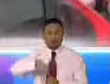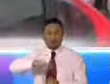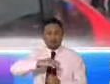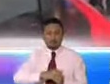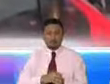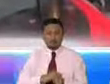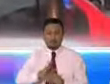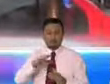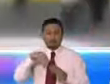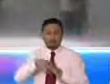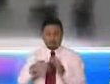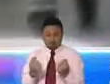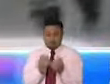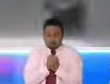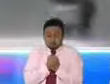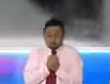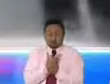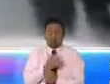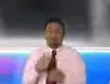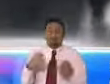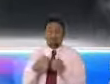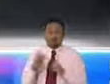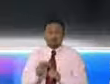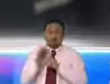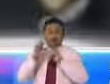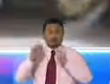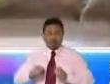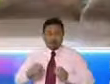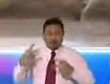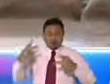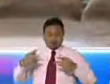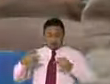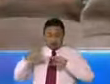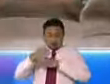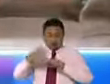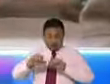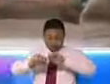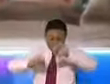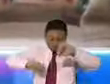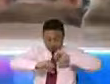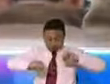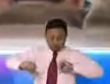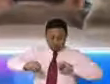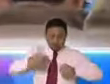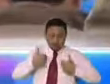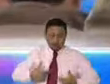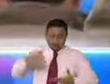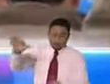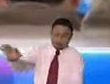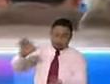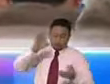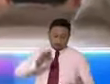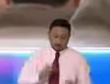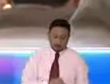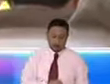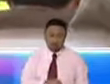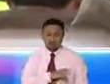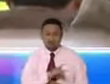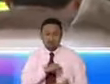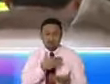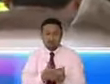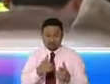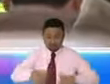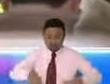especial para liberarlo y poder trasladarlo al centro forense local. No tenía signos en el momento que arribamos y por lo